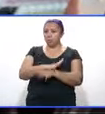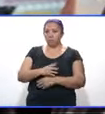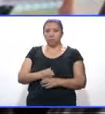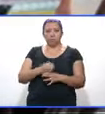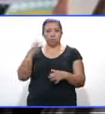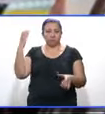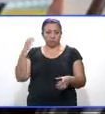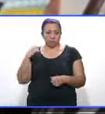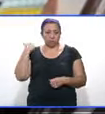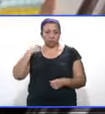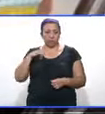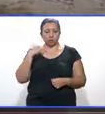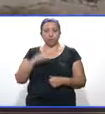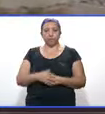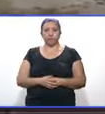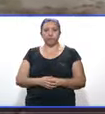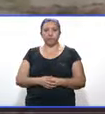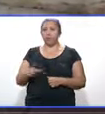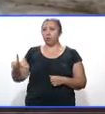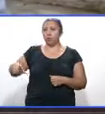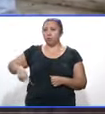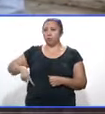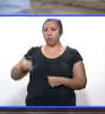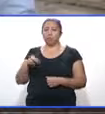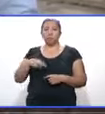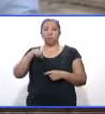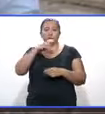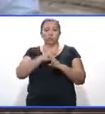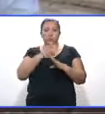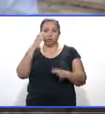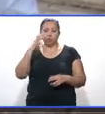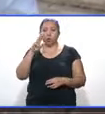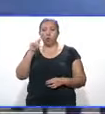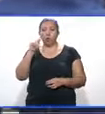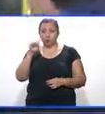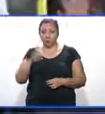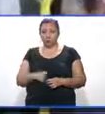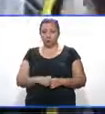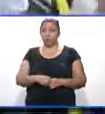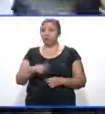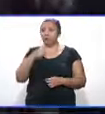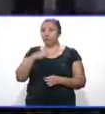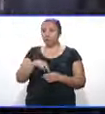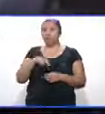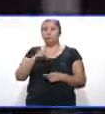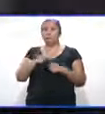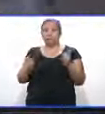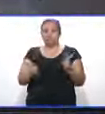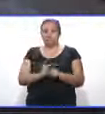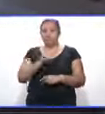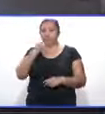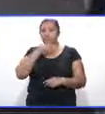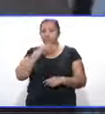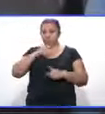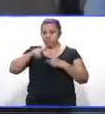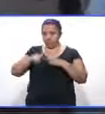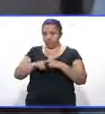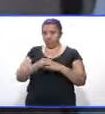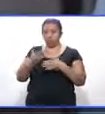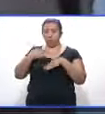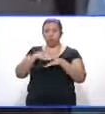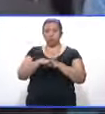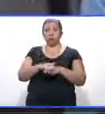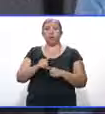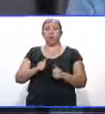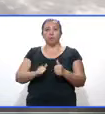transporte público en Yucatán. El gobernador abordó el autobús en el oriente de la ciudad, en el paradero de Plaza Fiesta, donde comenzó su recorrido sobre la